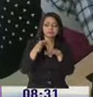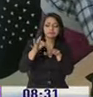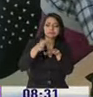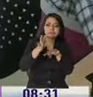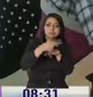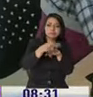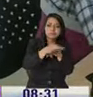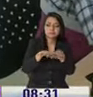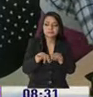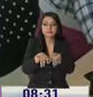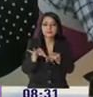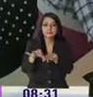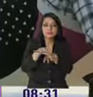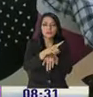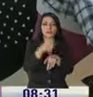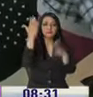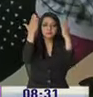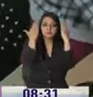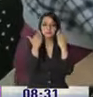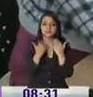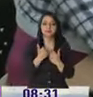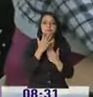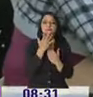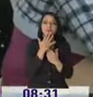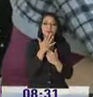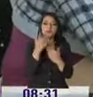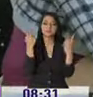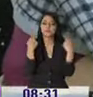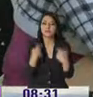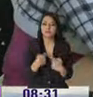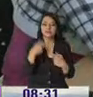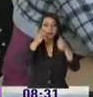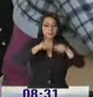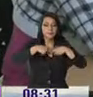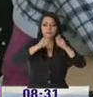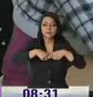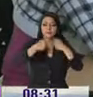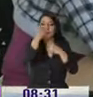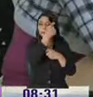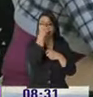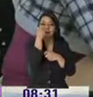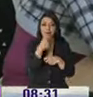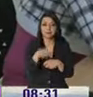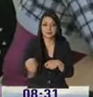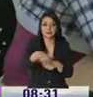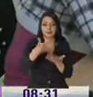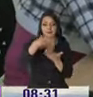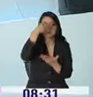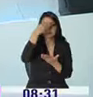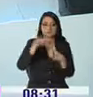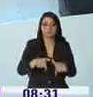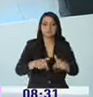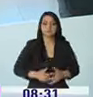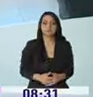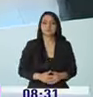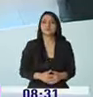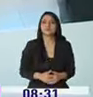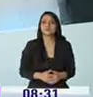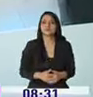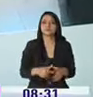pedicure, tintes, cortes, peinados, maquillaje, todo eso las chicas están aprendiendo aquí. Evelyn es una de